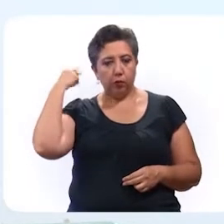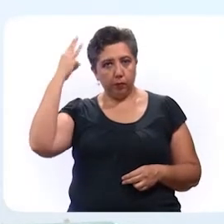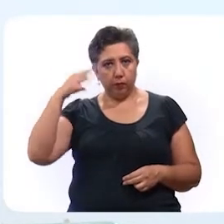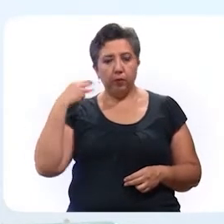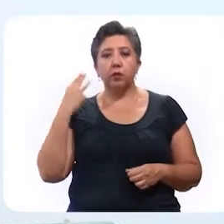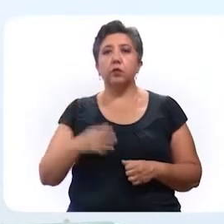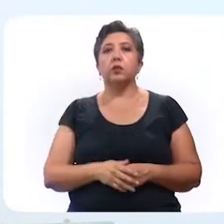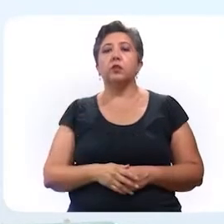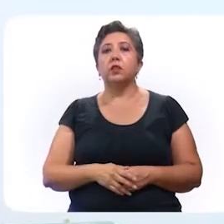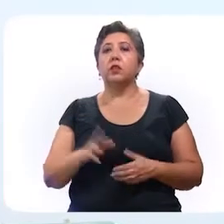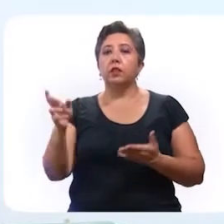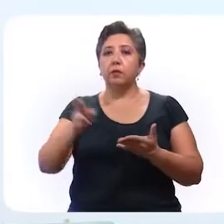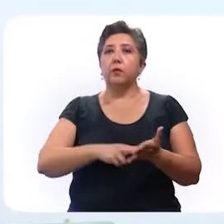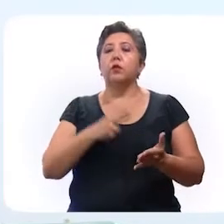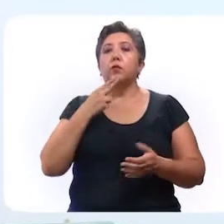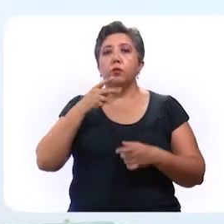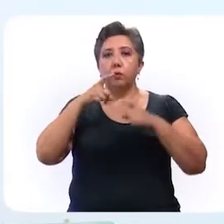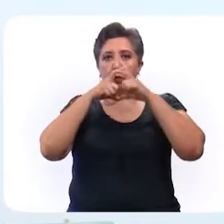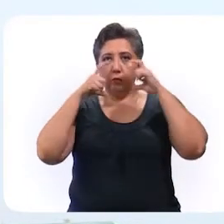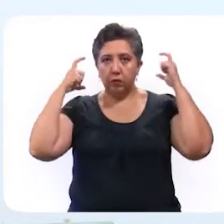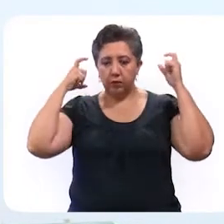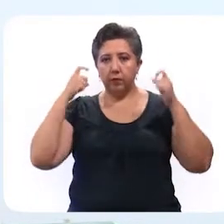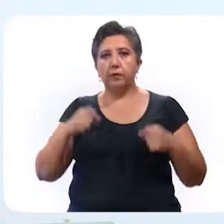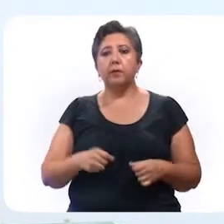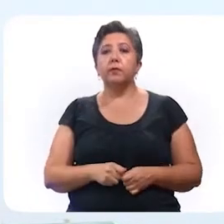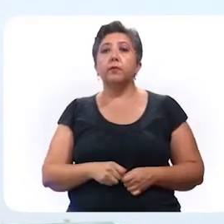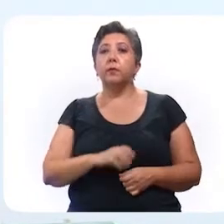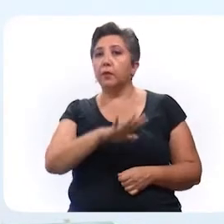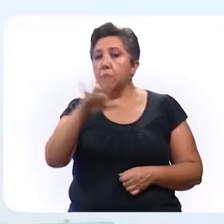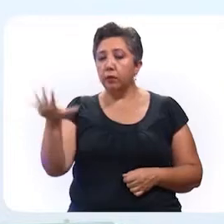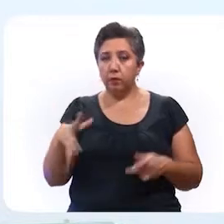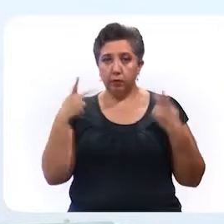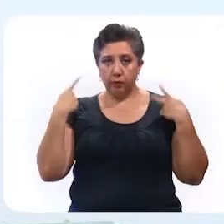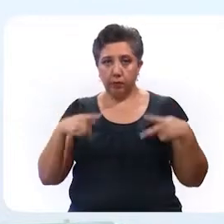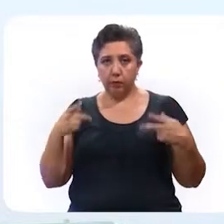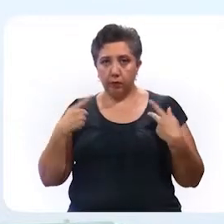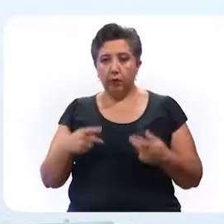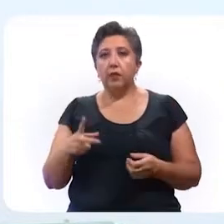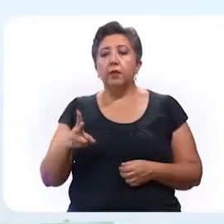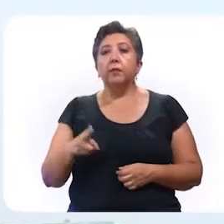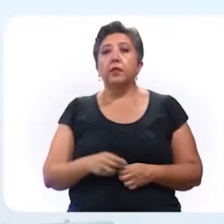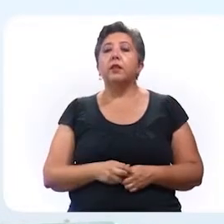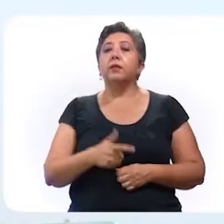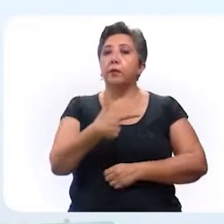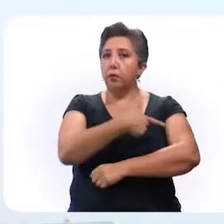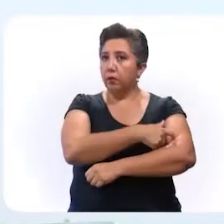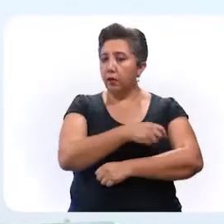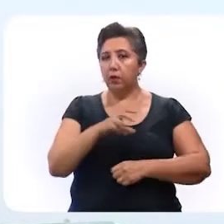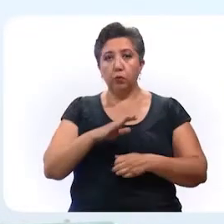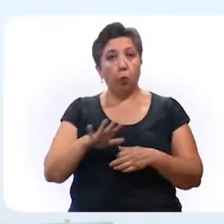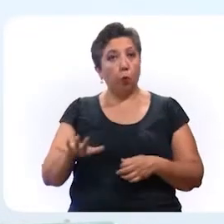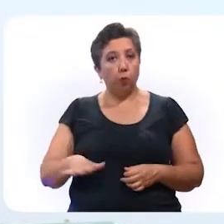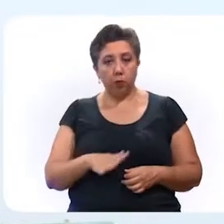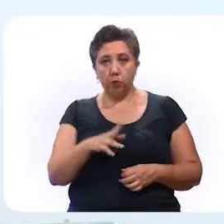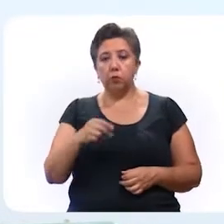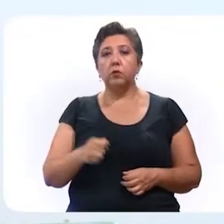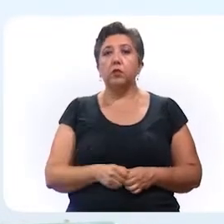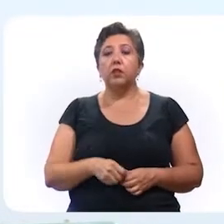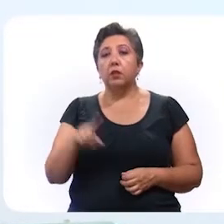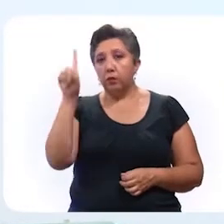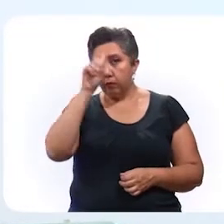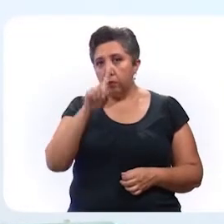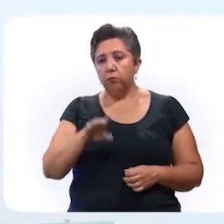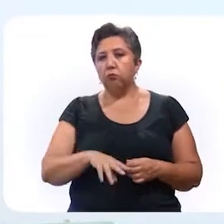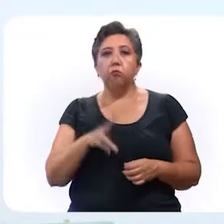31 de marzo. Se reitera el uso obligatorio de cubrebocas para toda la población, incluso la vacunada, y se recomienda